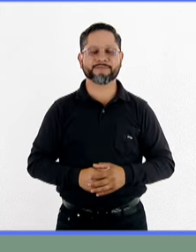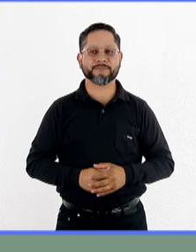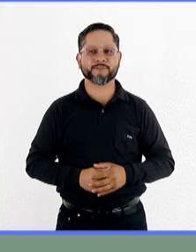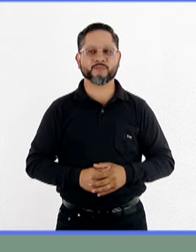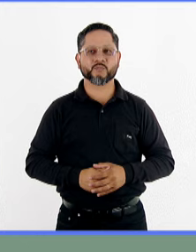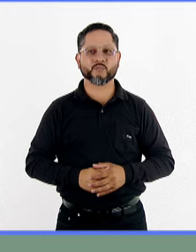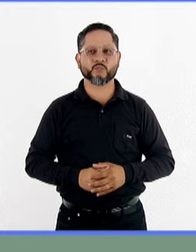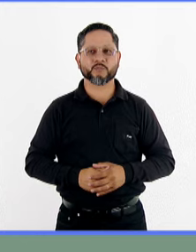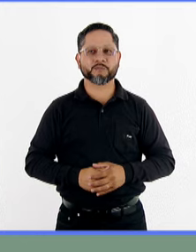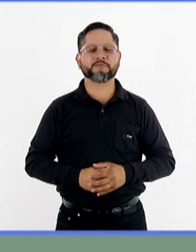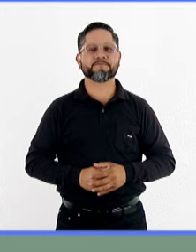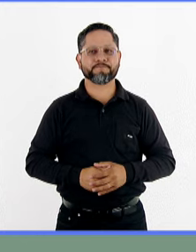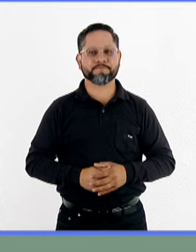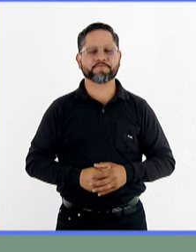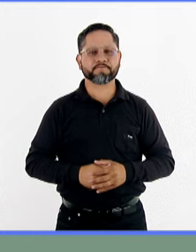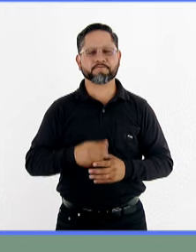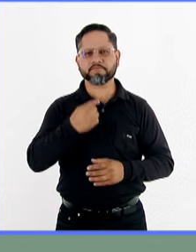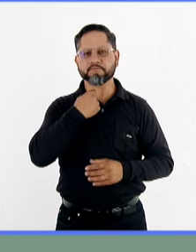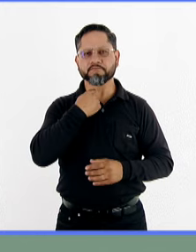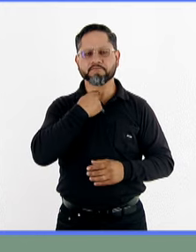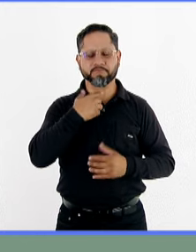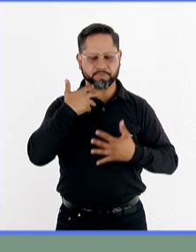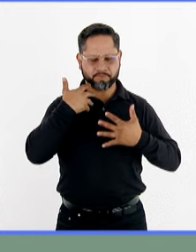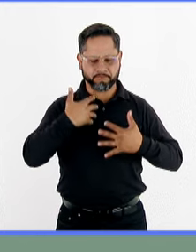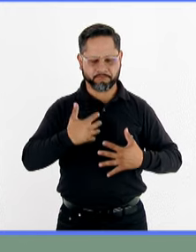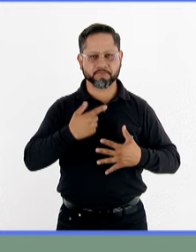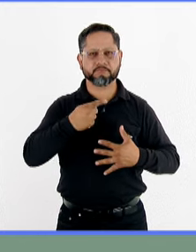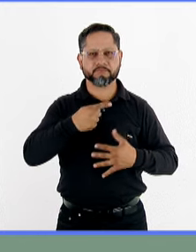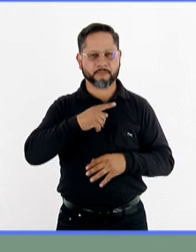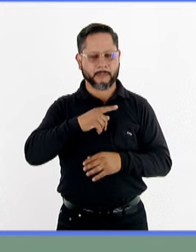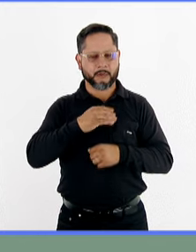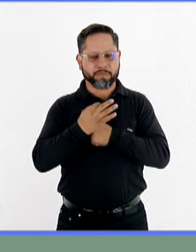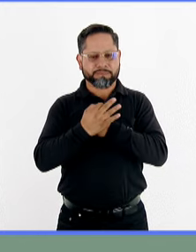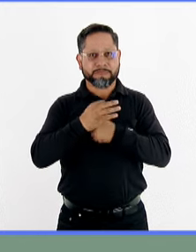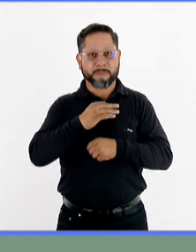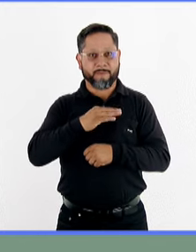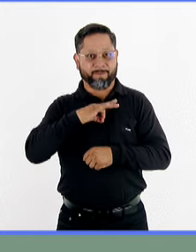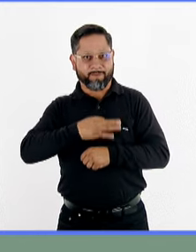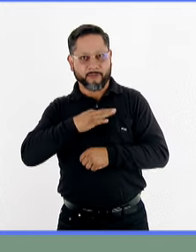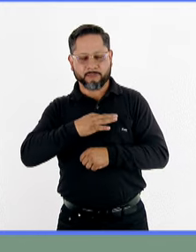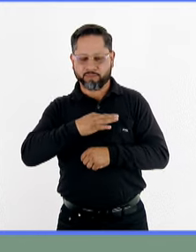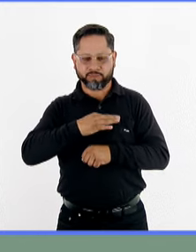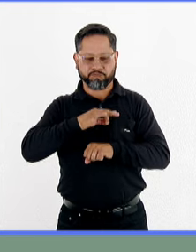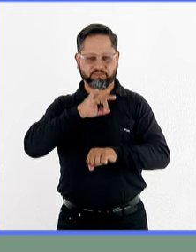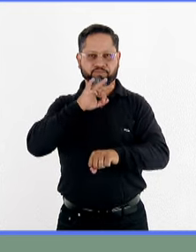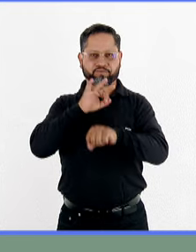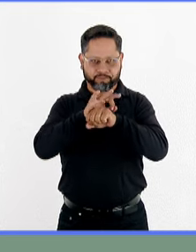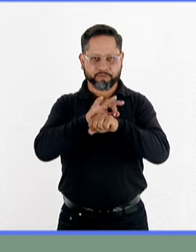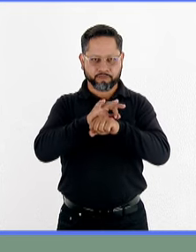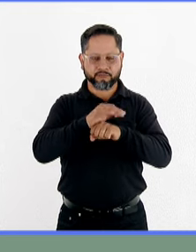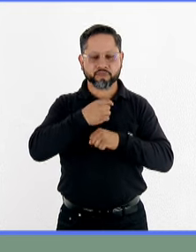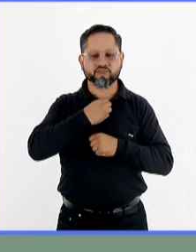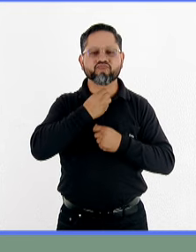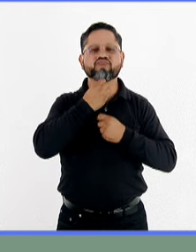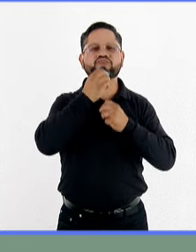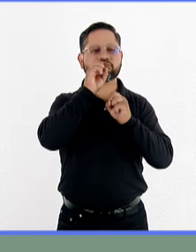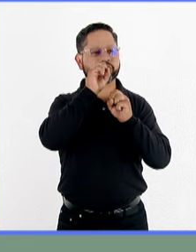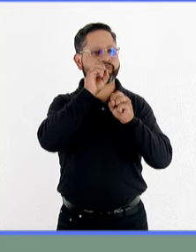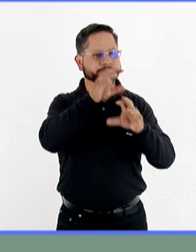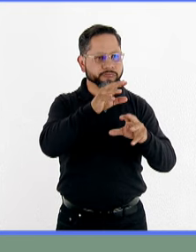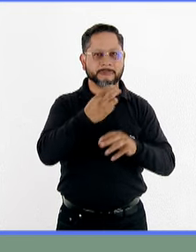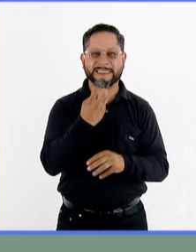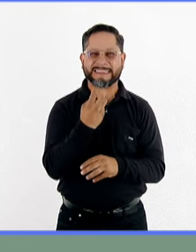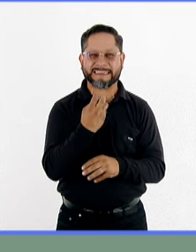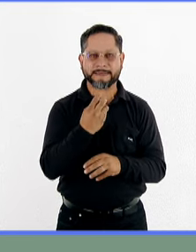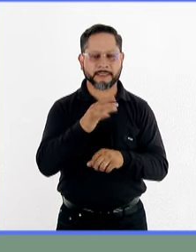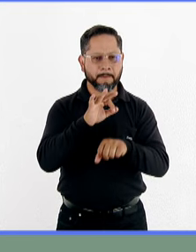El frío disminuye la resistencia general del organismo frente a las infecciones, disminuye la eficacia del sistema mucociliar, produce un alentecimiento del